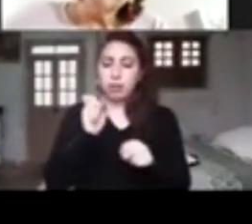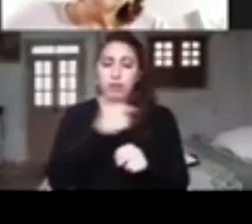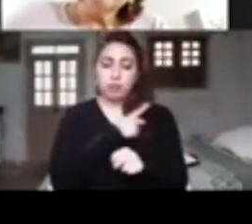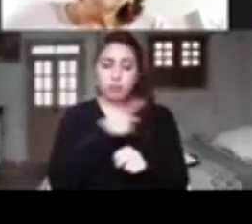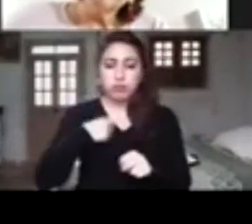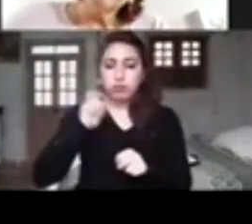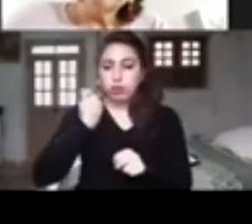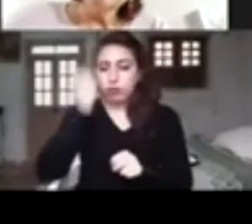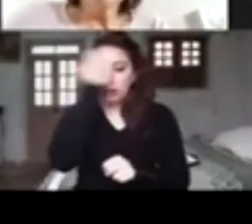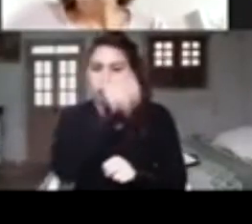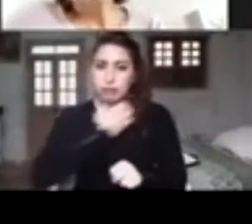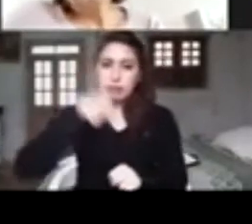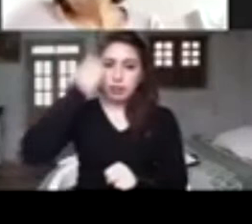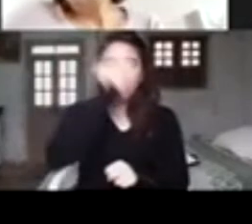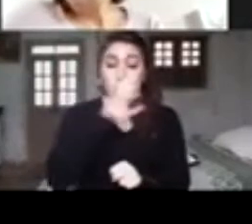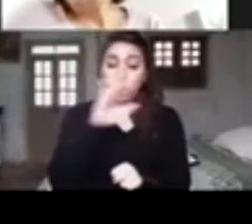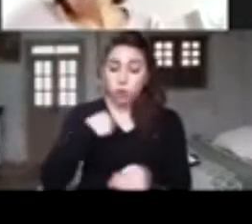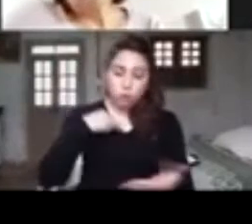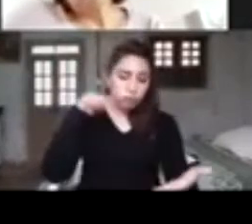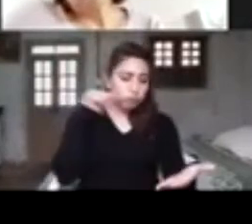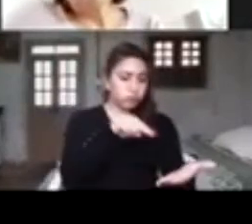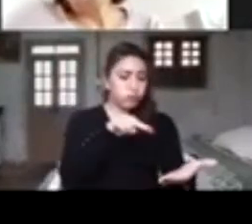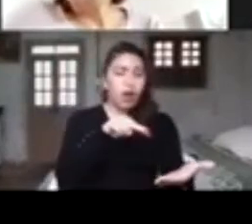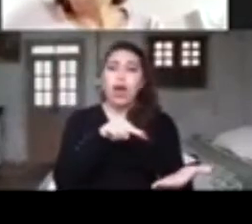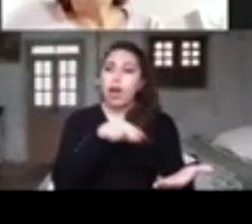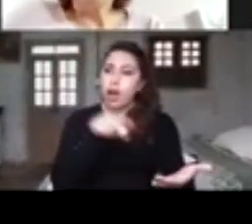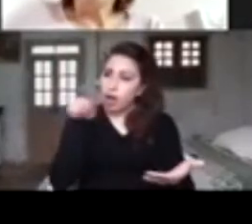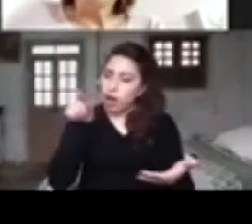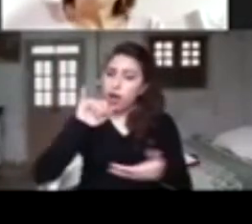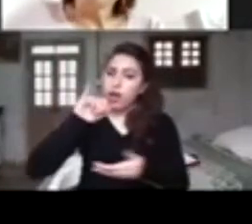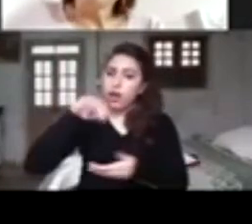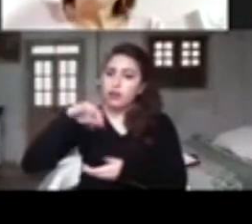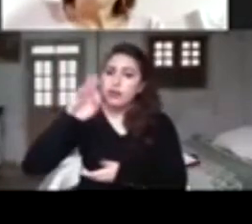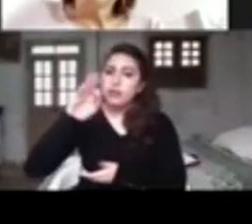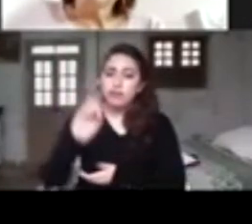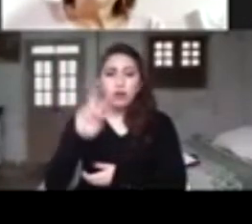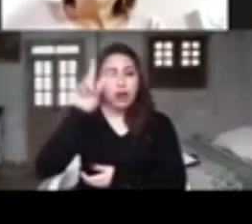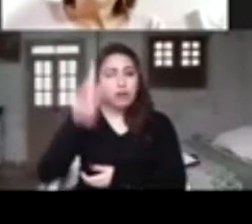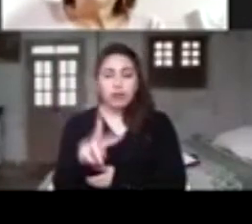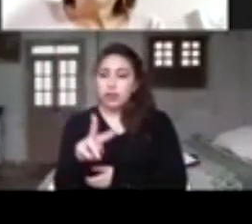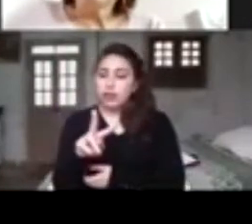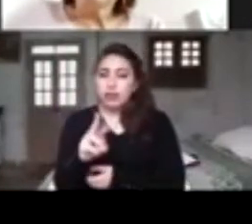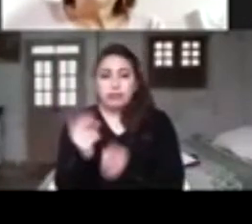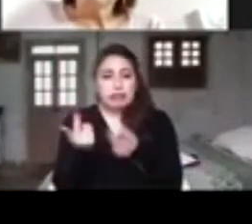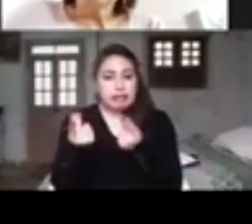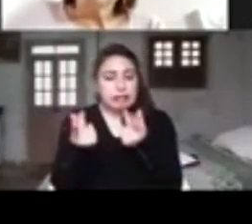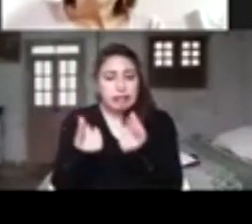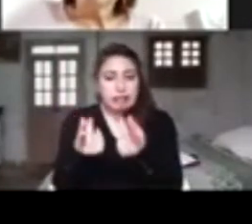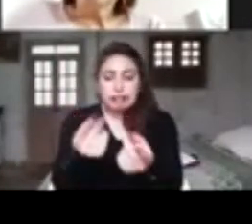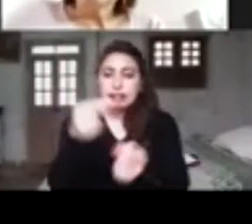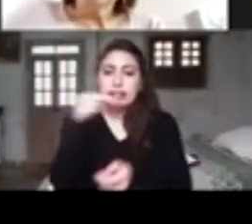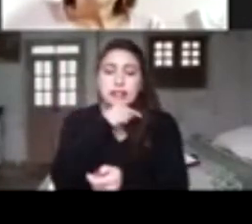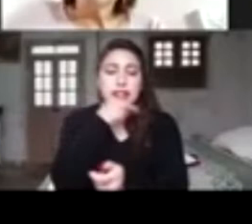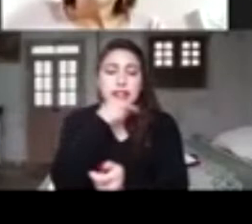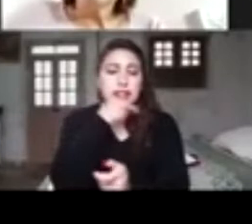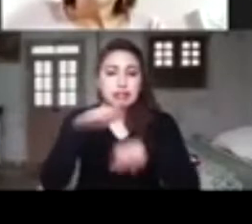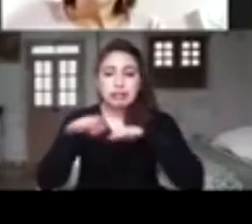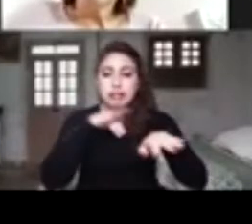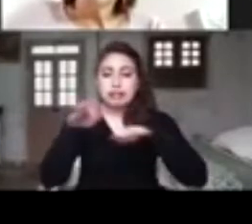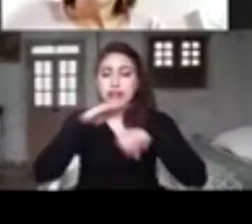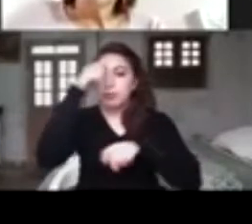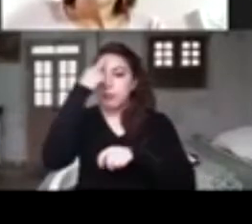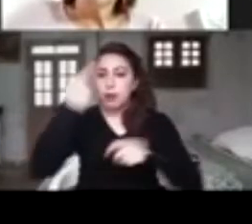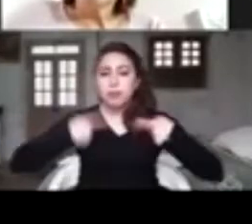cuenta que el Info Ciudad de México está trabajando a pasos agigantados para lograr un gobierno abierto para